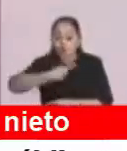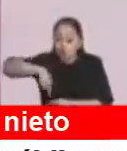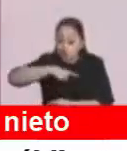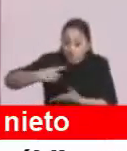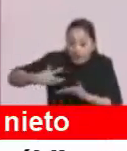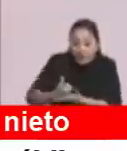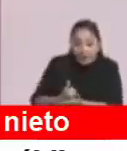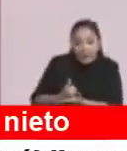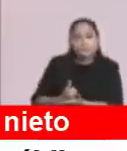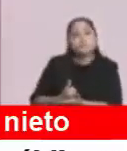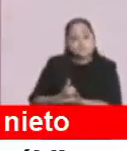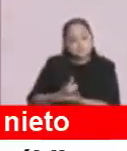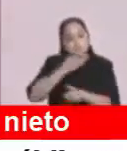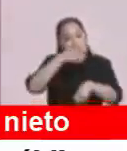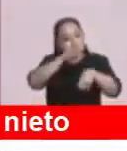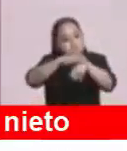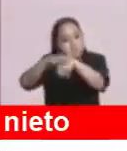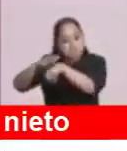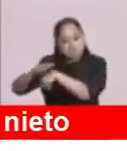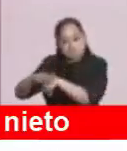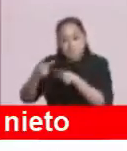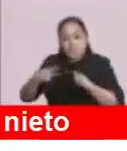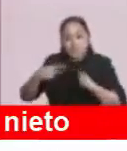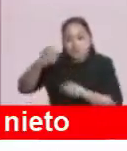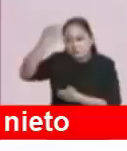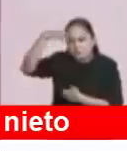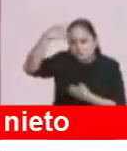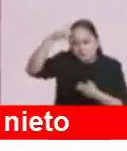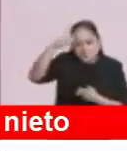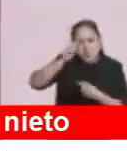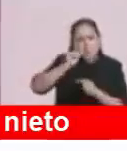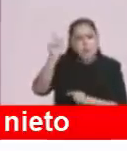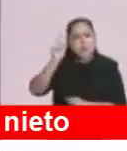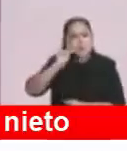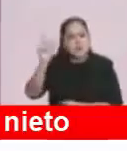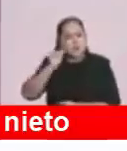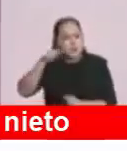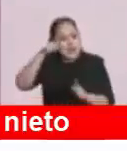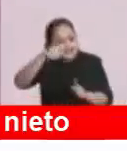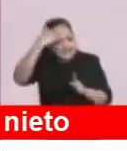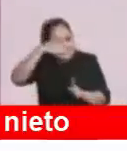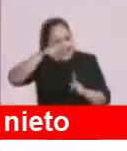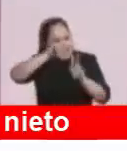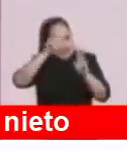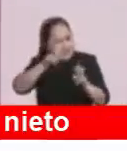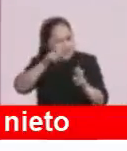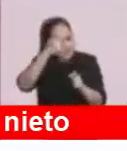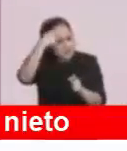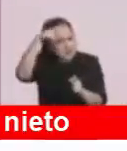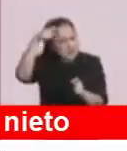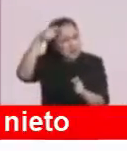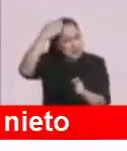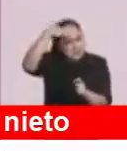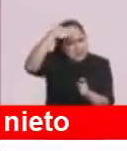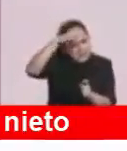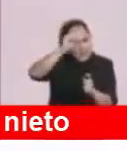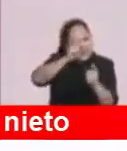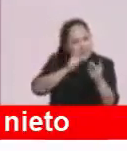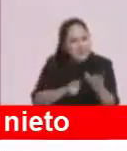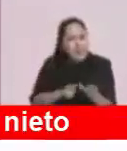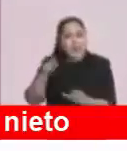la ciudadanía que lo escuchó, vea que están todos en contra de Andrés Manuel López Obrador, el PRD, el PRI, el PAN, lo